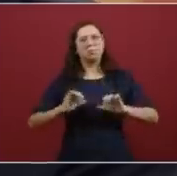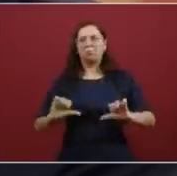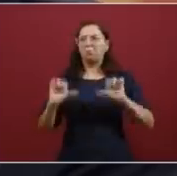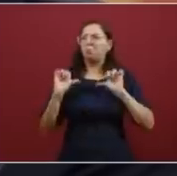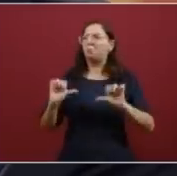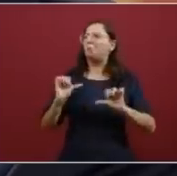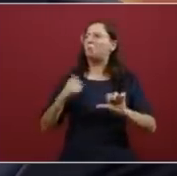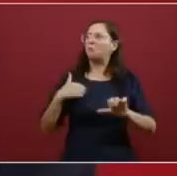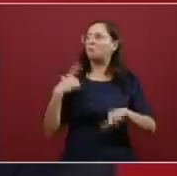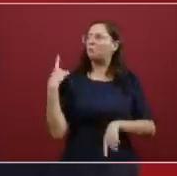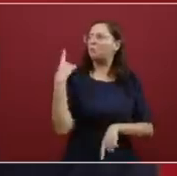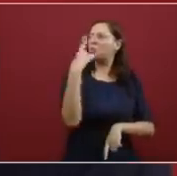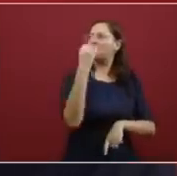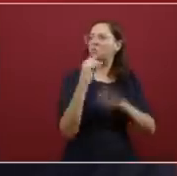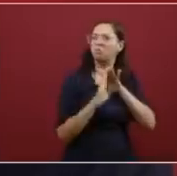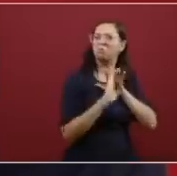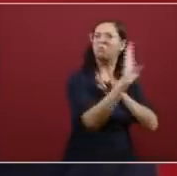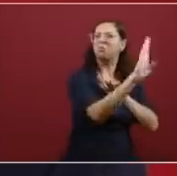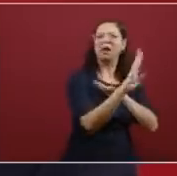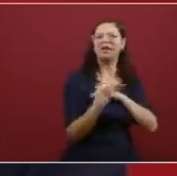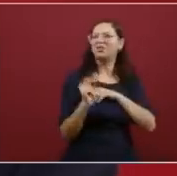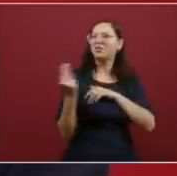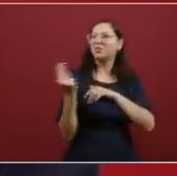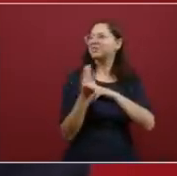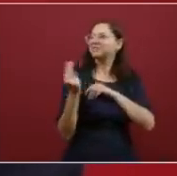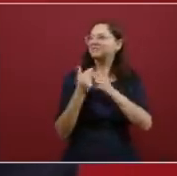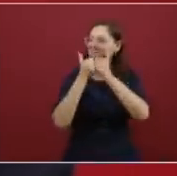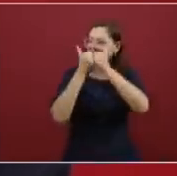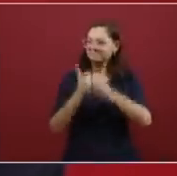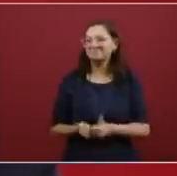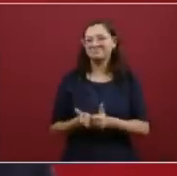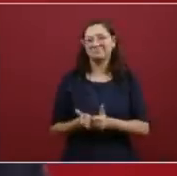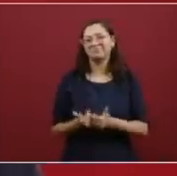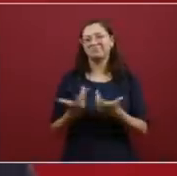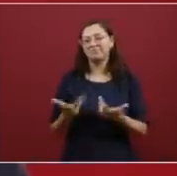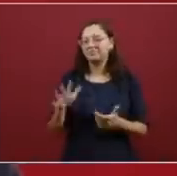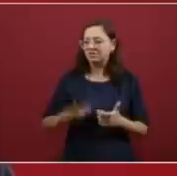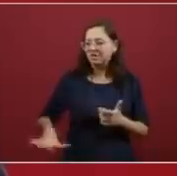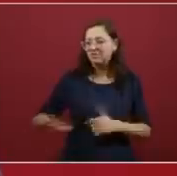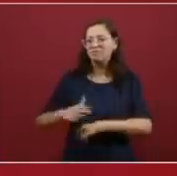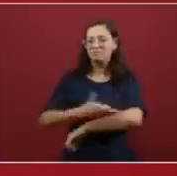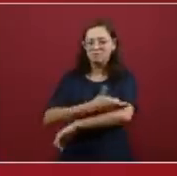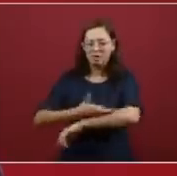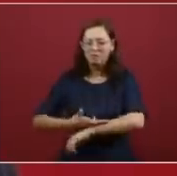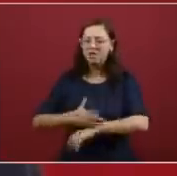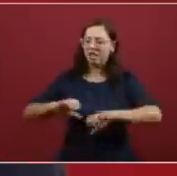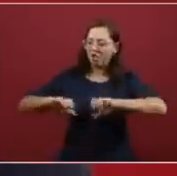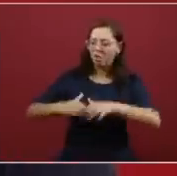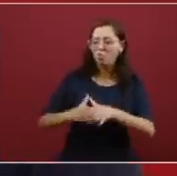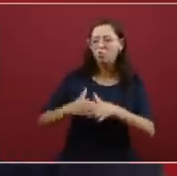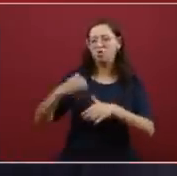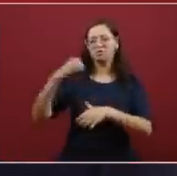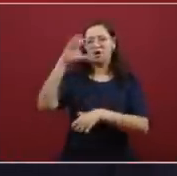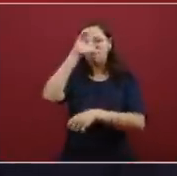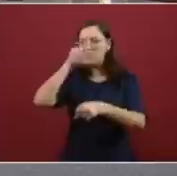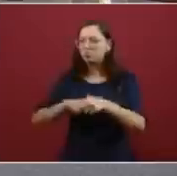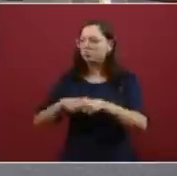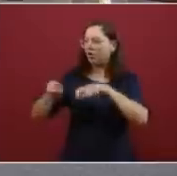abandonar sus comunidades, a sus familias, sus regiones, sus costumbres, sus